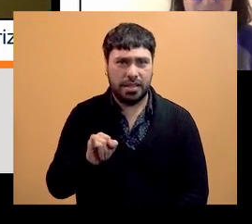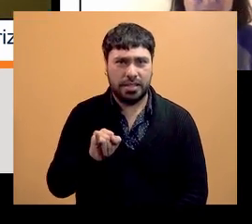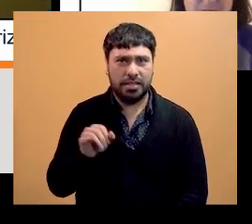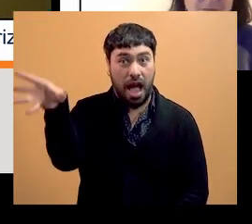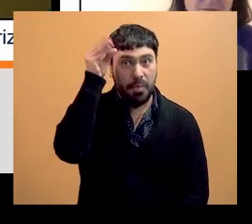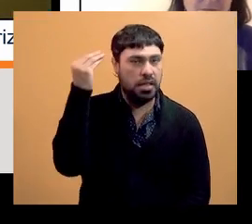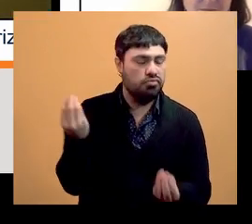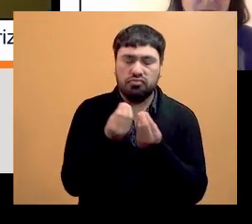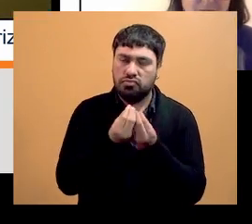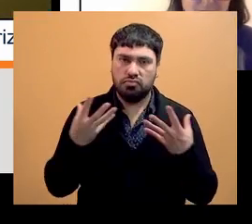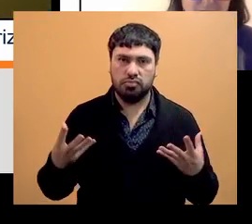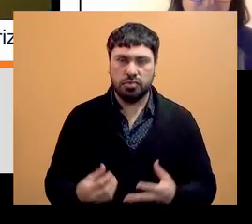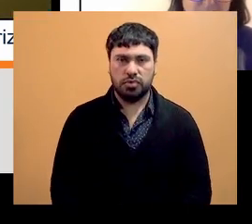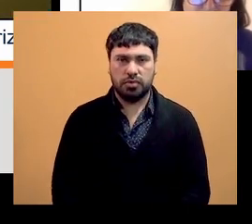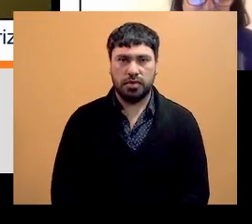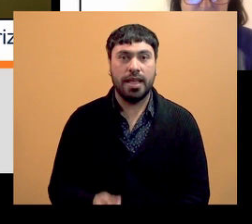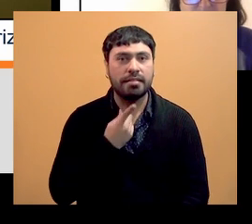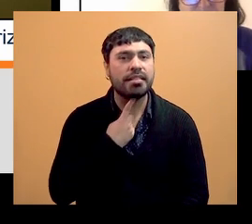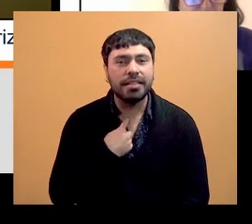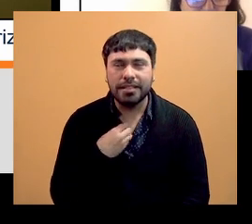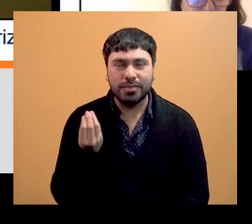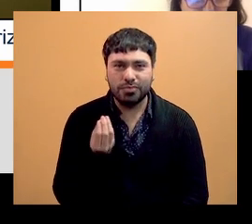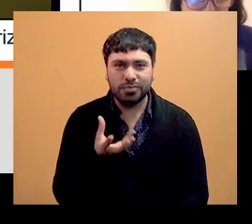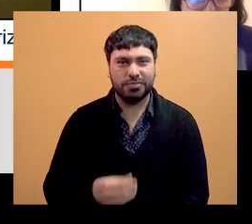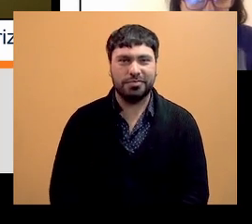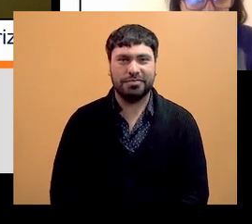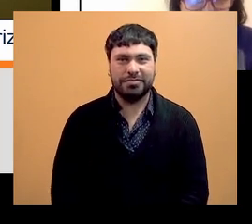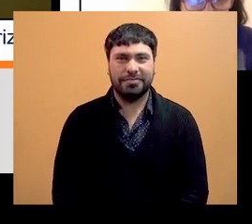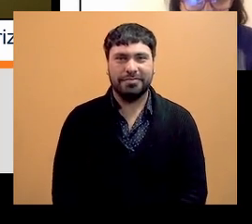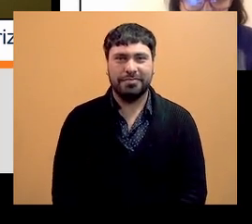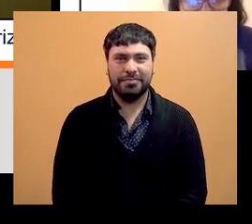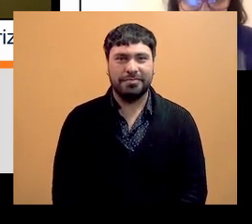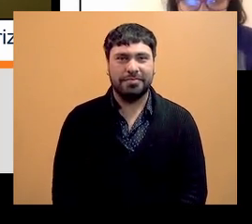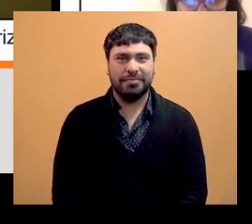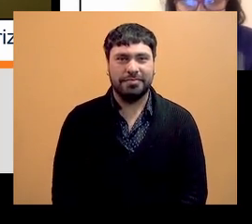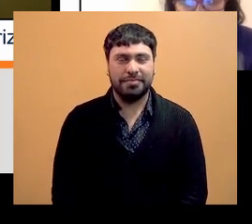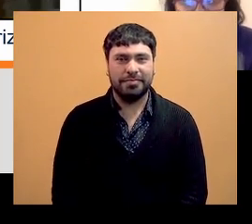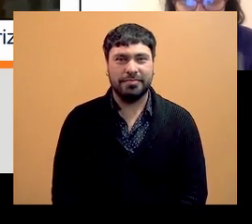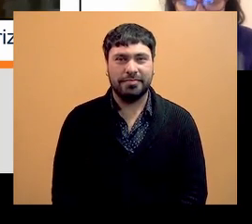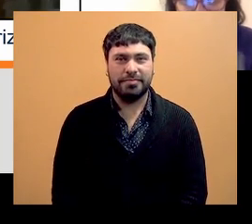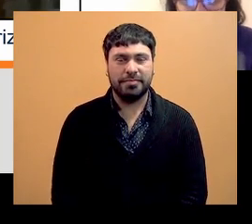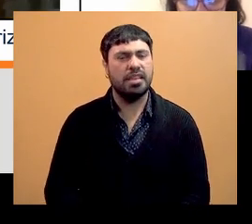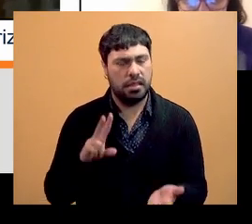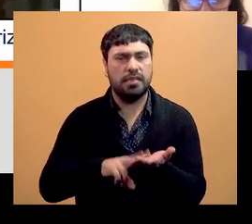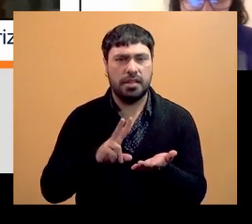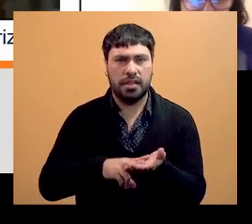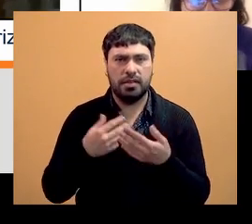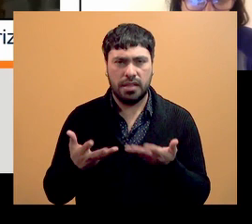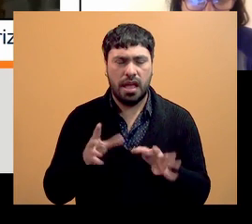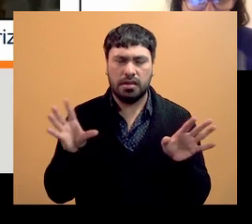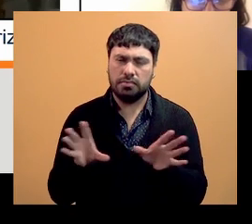muchísimo. Muy interesante y muy interesados también en el chat. Han habido hartos comentarios, así que de verdad,